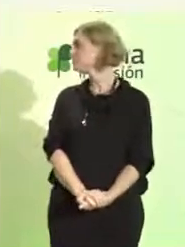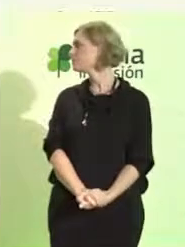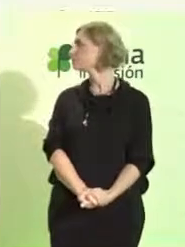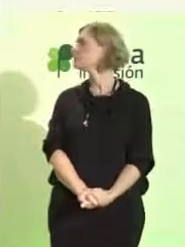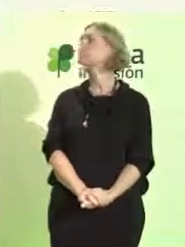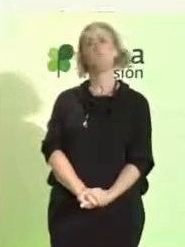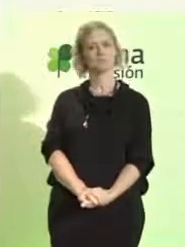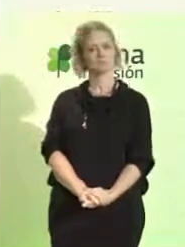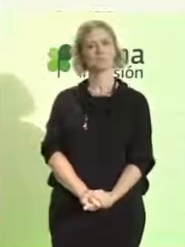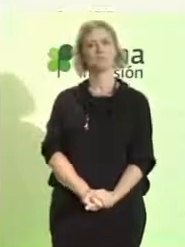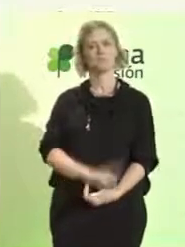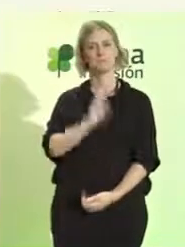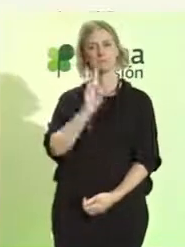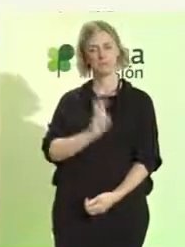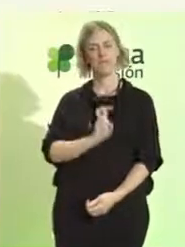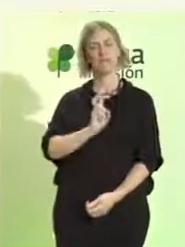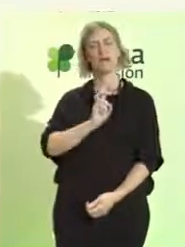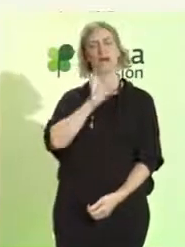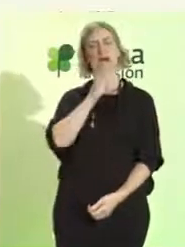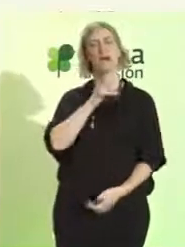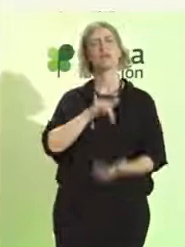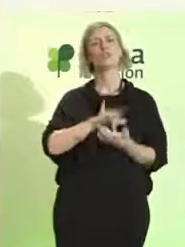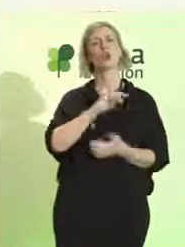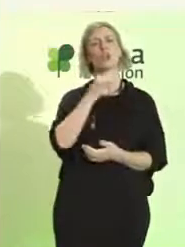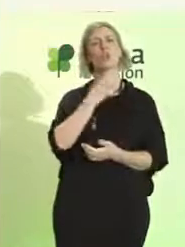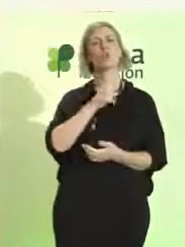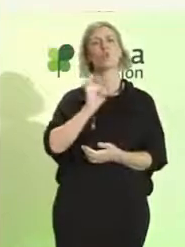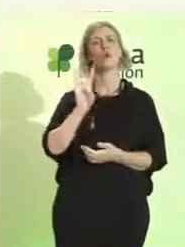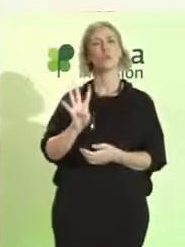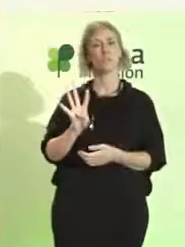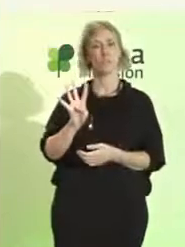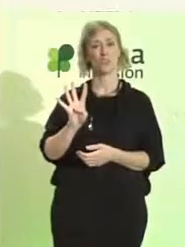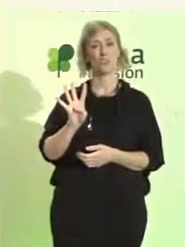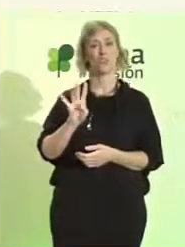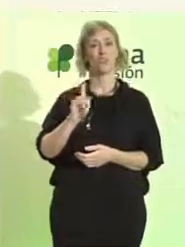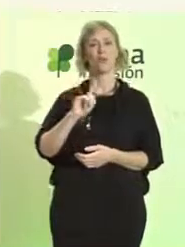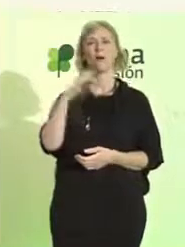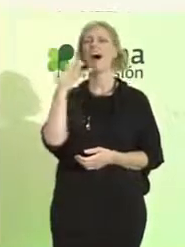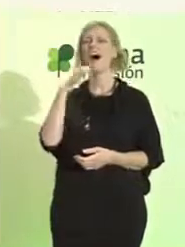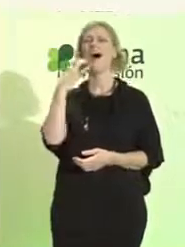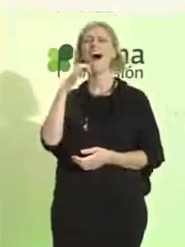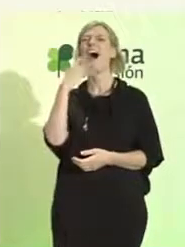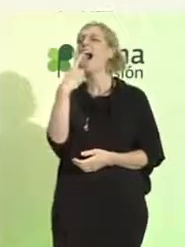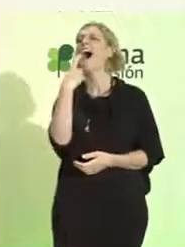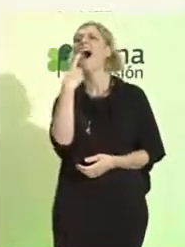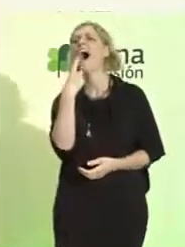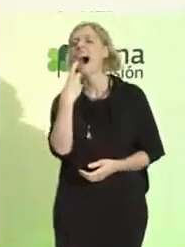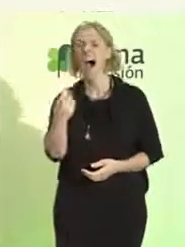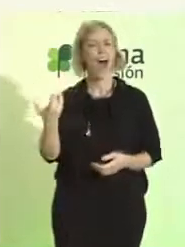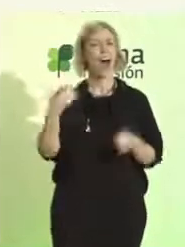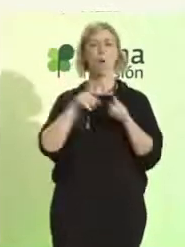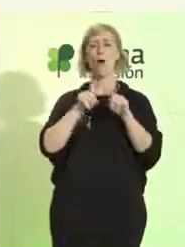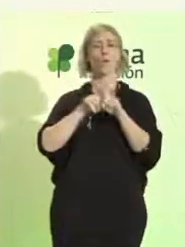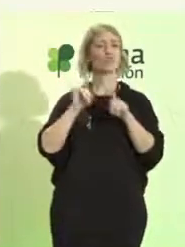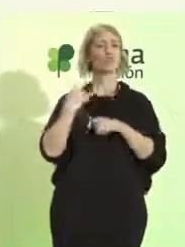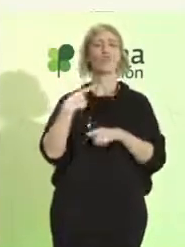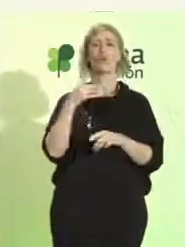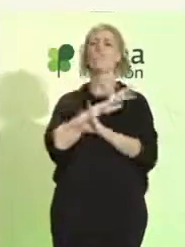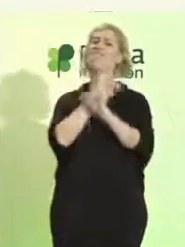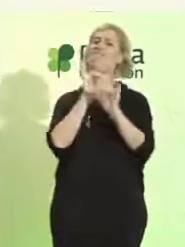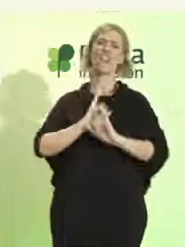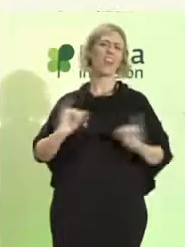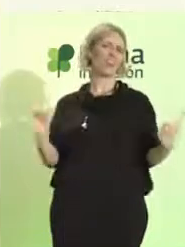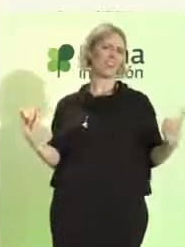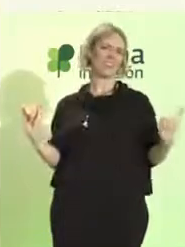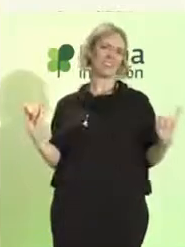¿Vale? Ahora, cuando cuente cuatro, nos vamos a reír como si de verdad estuviésemos muy felices, ¿vale? Hay que